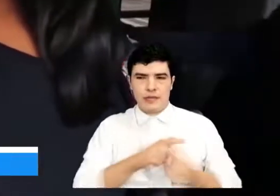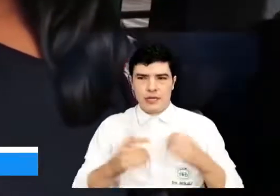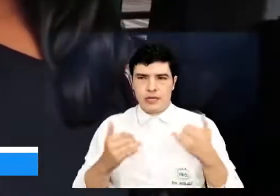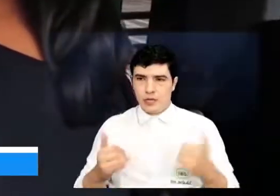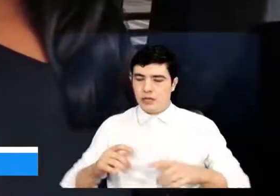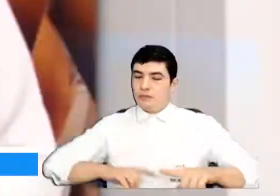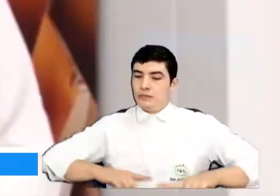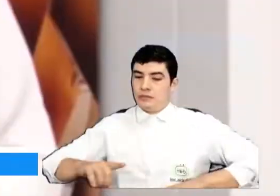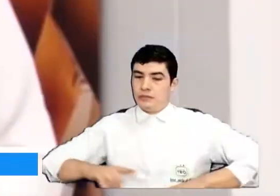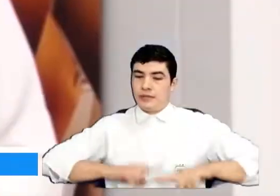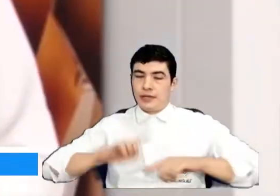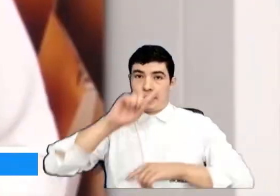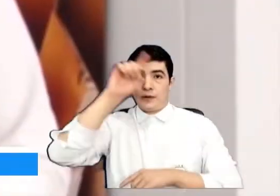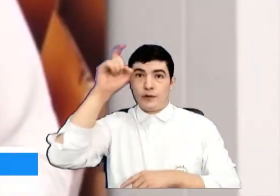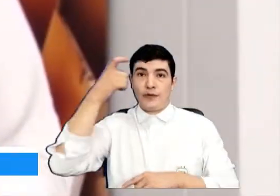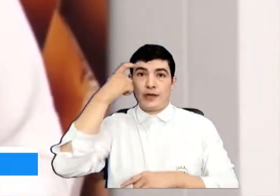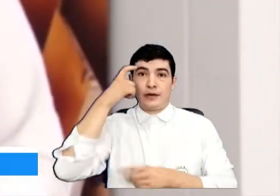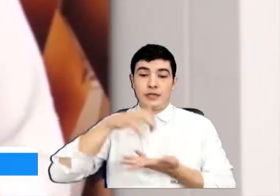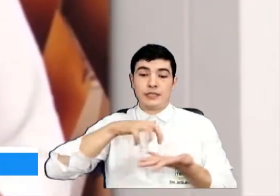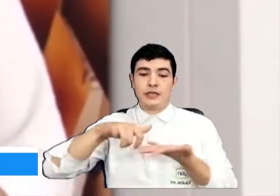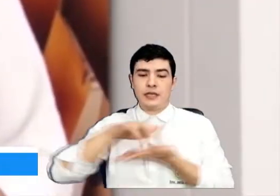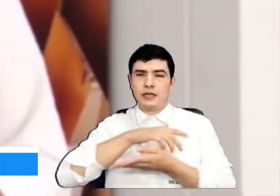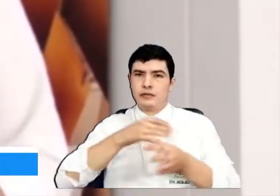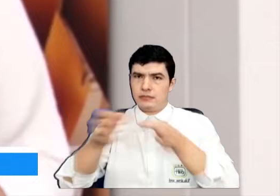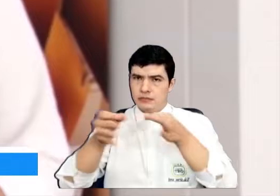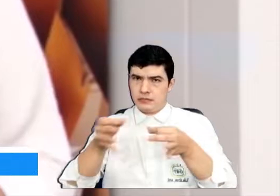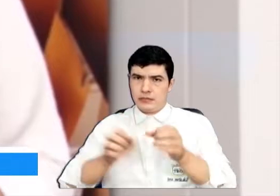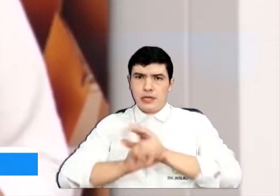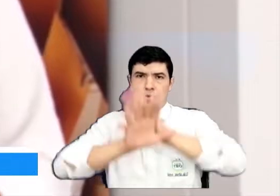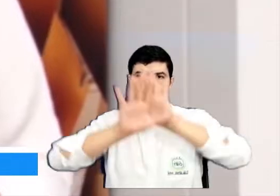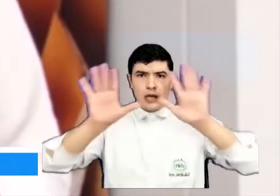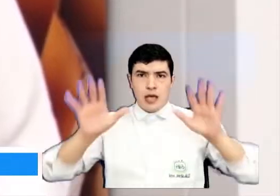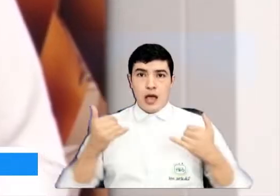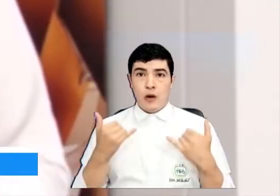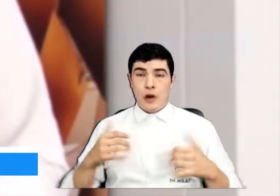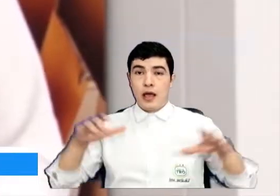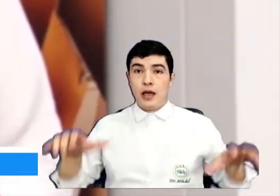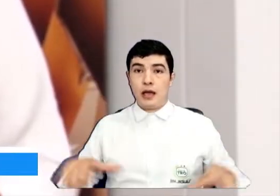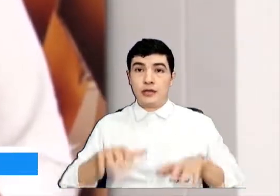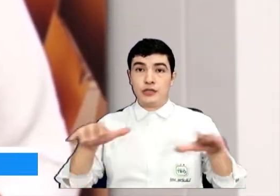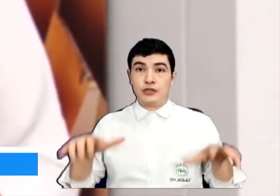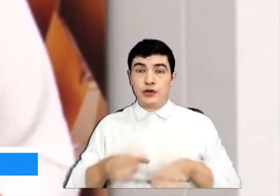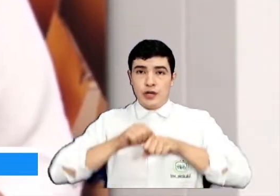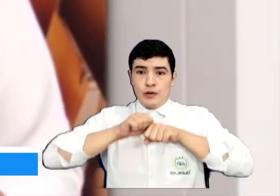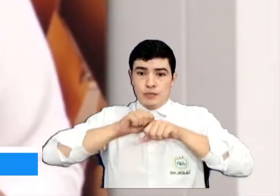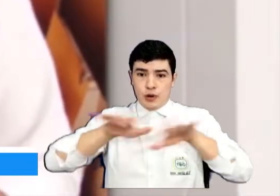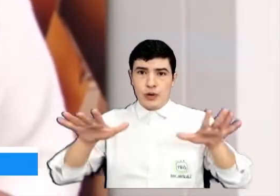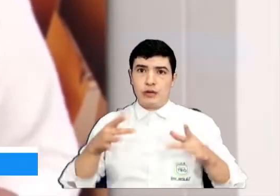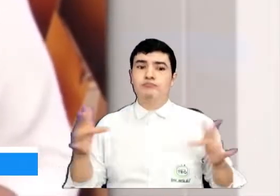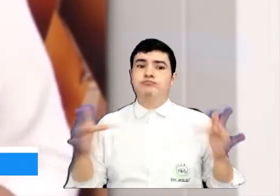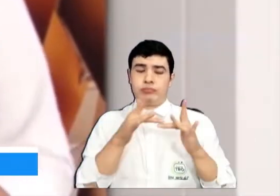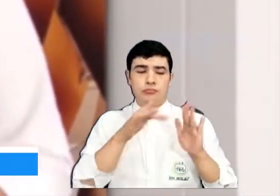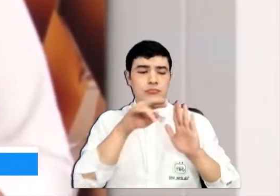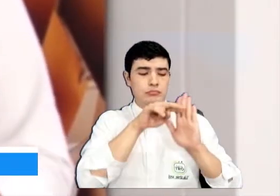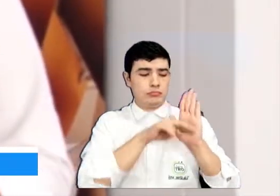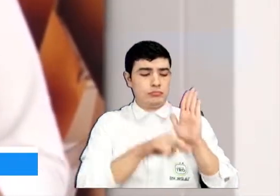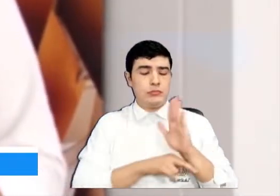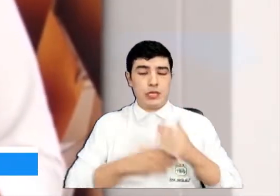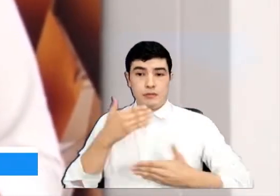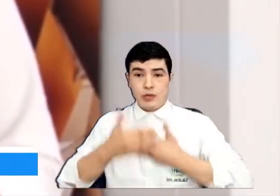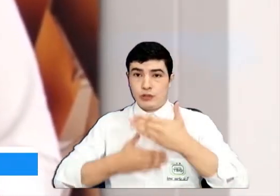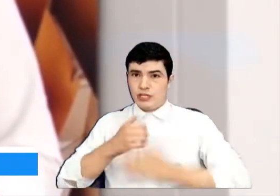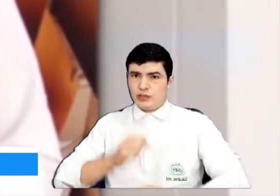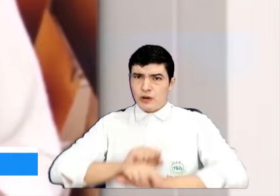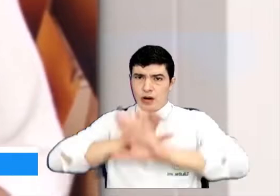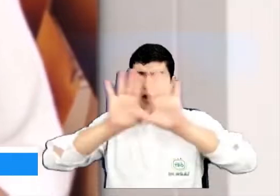transparencia. Que durante nuestra administración y durante esta pandemia o el coronavirus en nuestro territorio, he actuado con